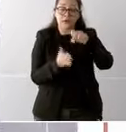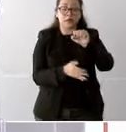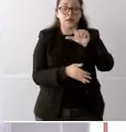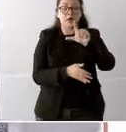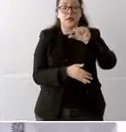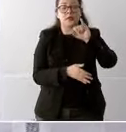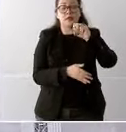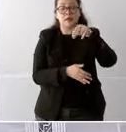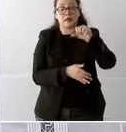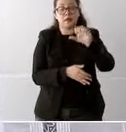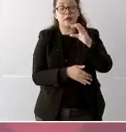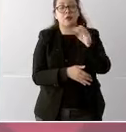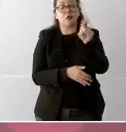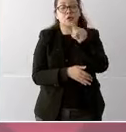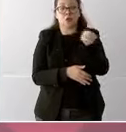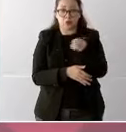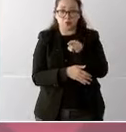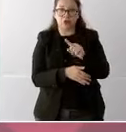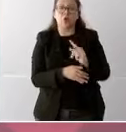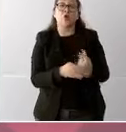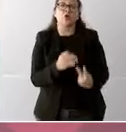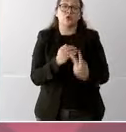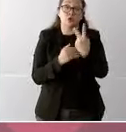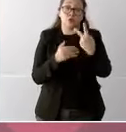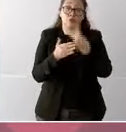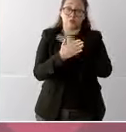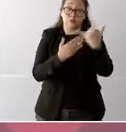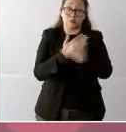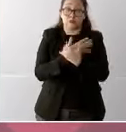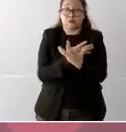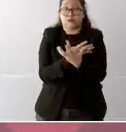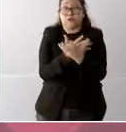2 grandes proyectos, vamos a decir, anclas.